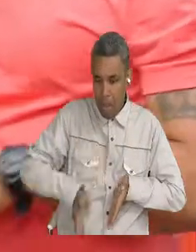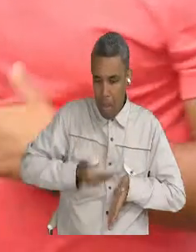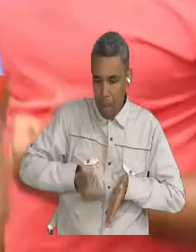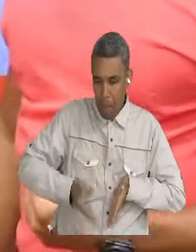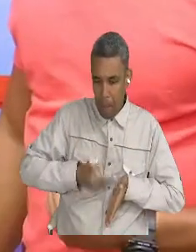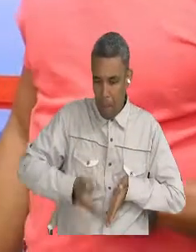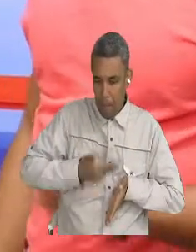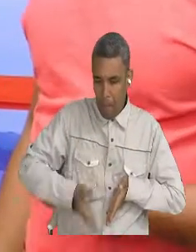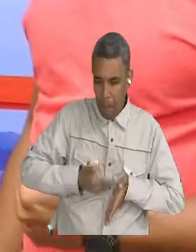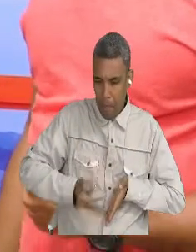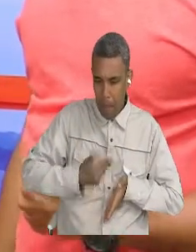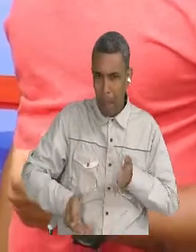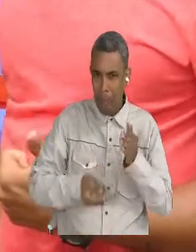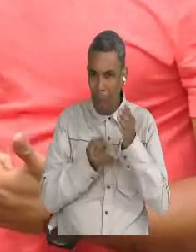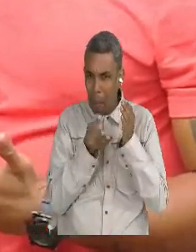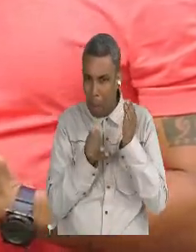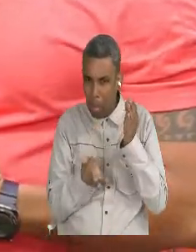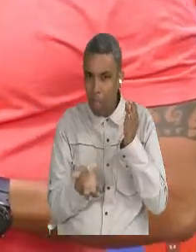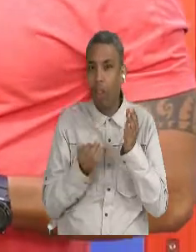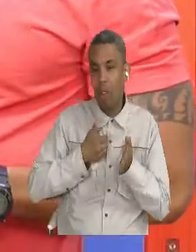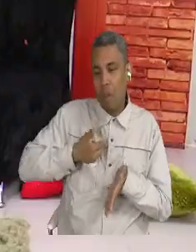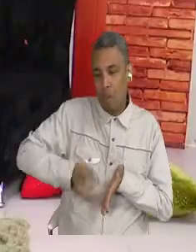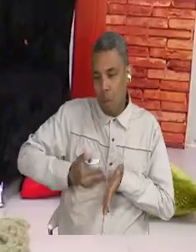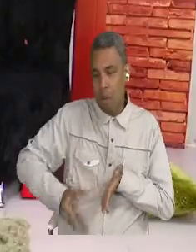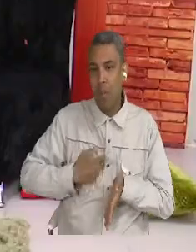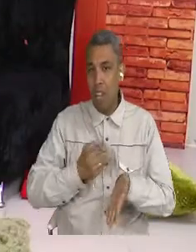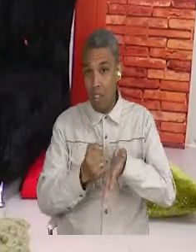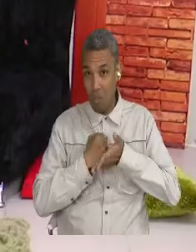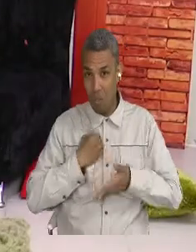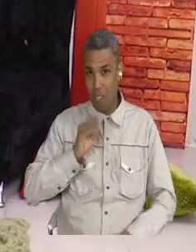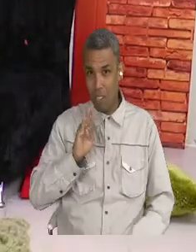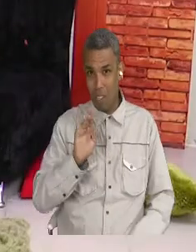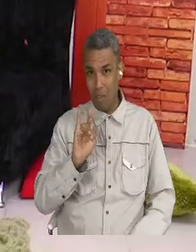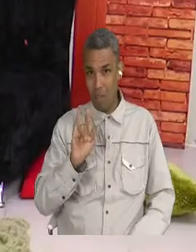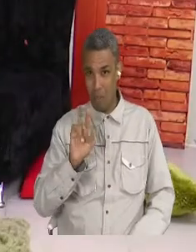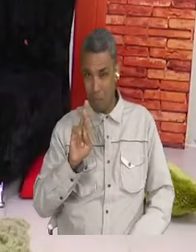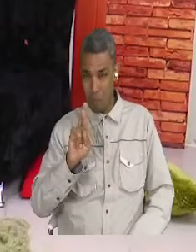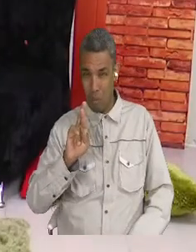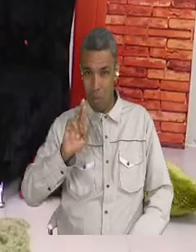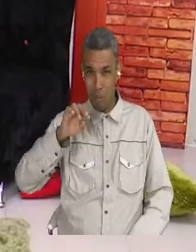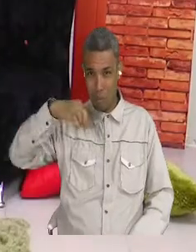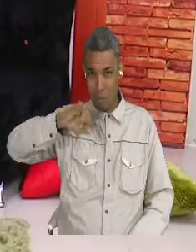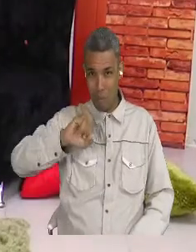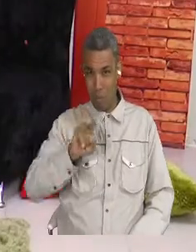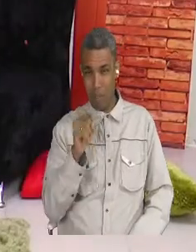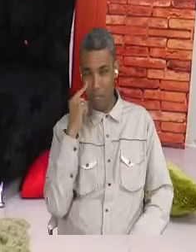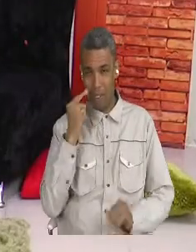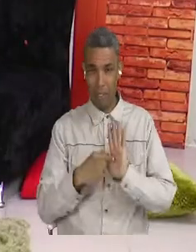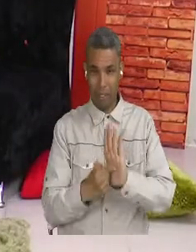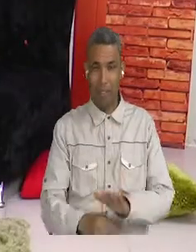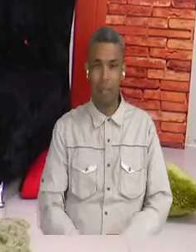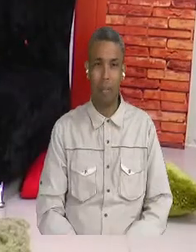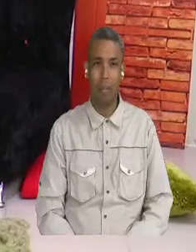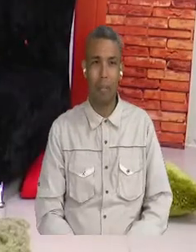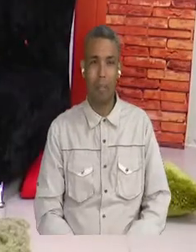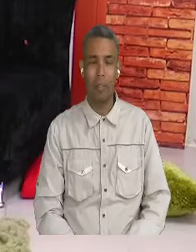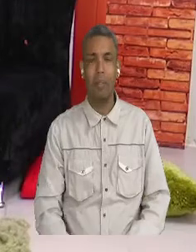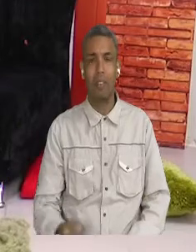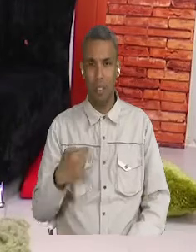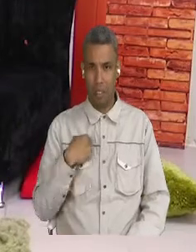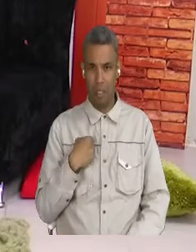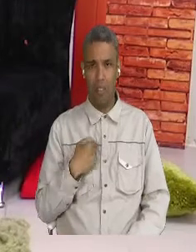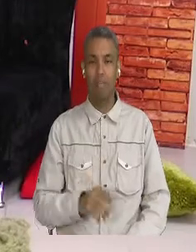calorías, por eso es lo fuerte que es. ¿Listo? Entonces vamos a arrancar con el ejercicio. Yo la voy a hacer, pero cuando esté